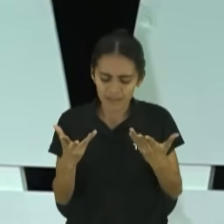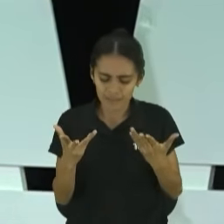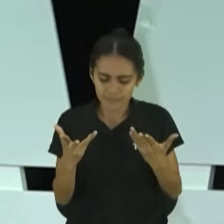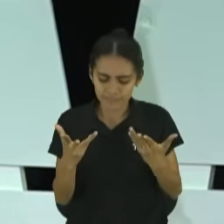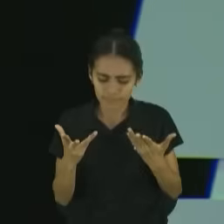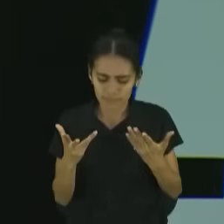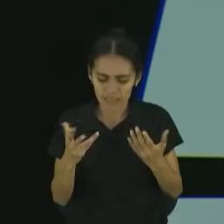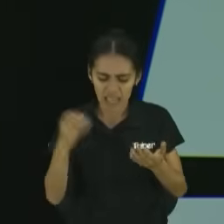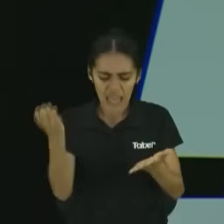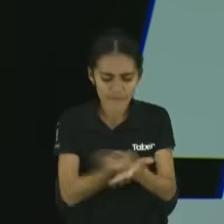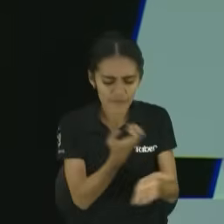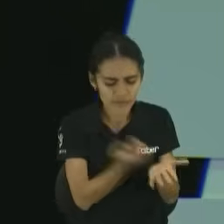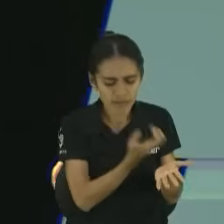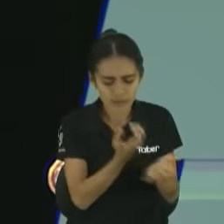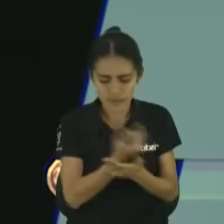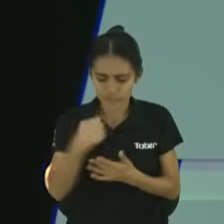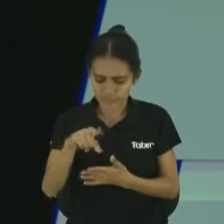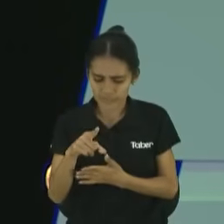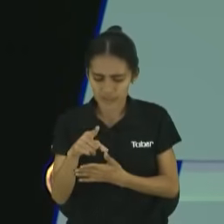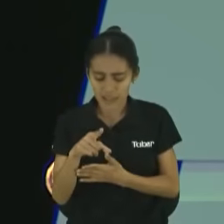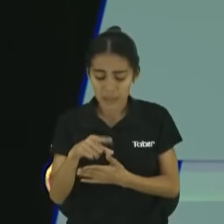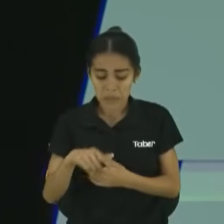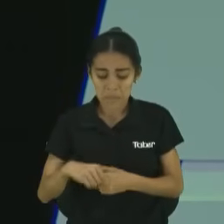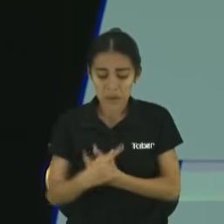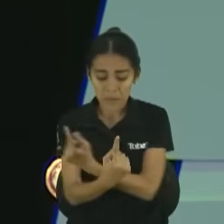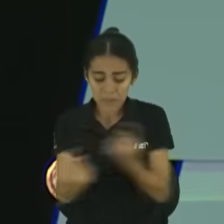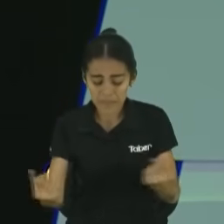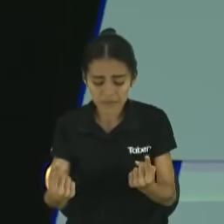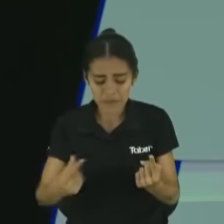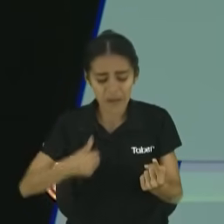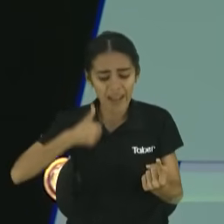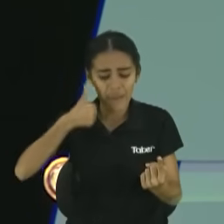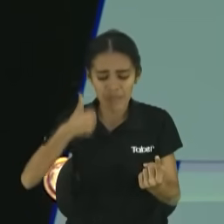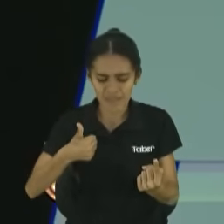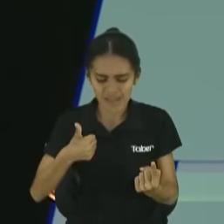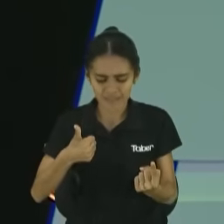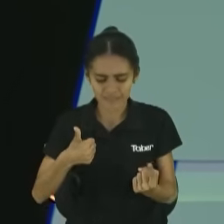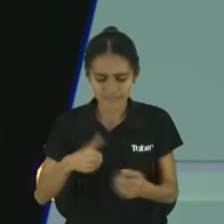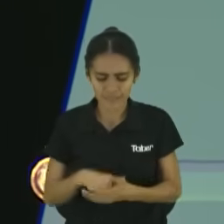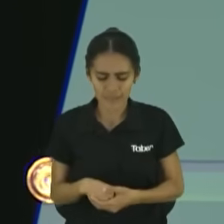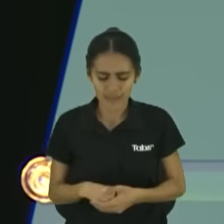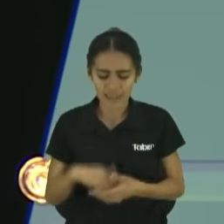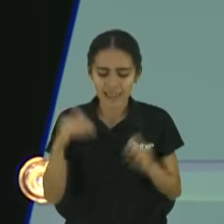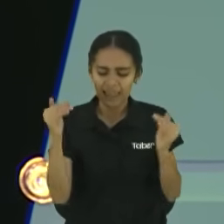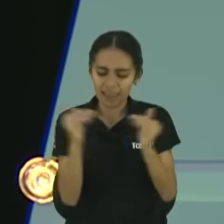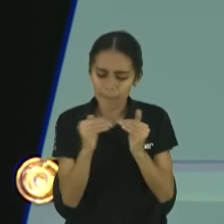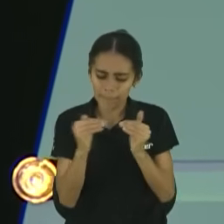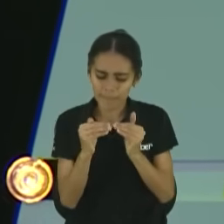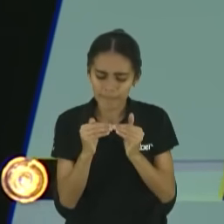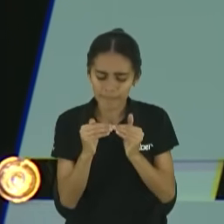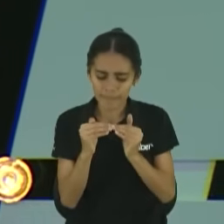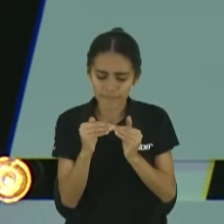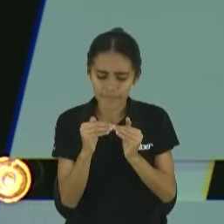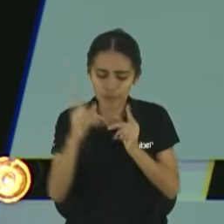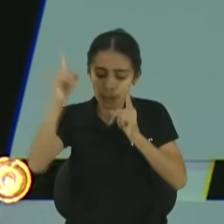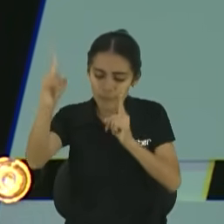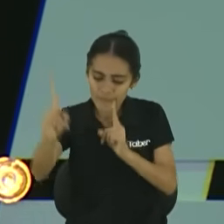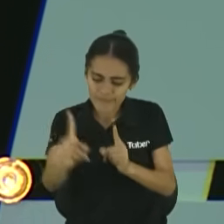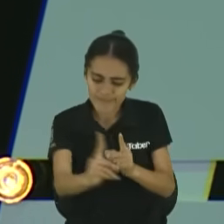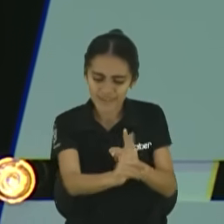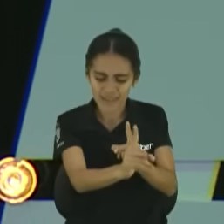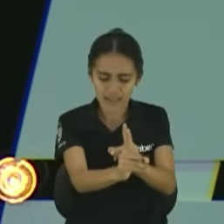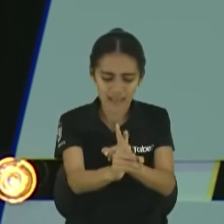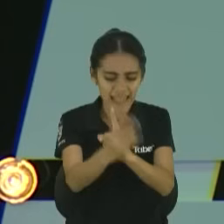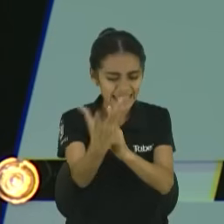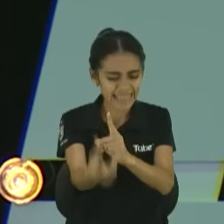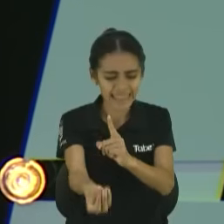la capacidad de llevarme bien con otros. Andar en el Espíritu me garantiza que nos vas y me vas a guiar todos los días de mi